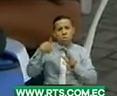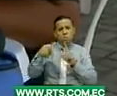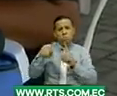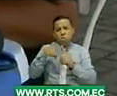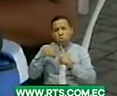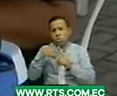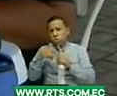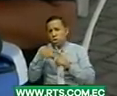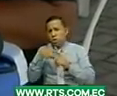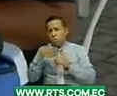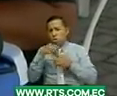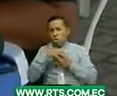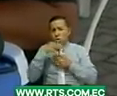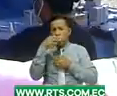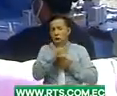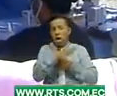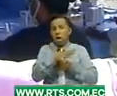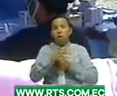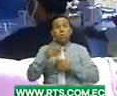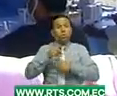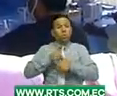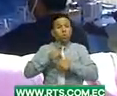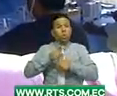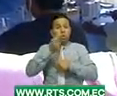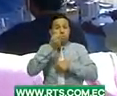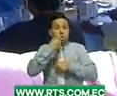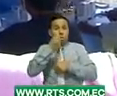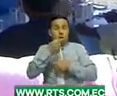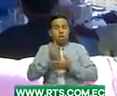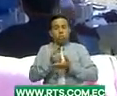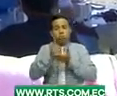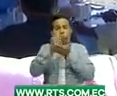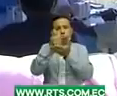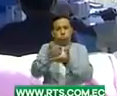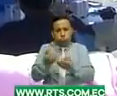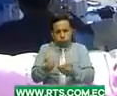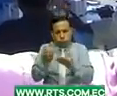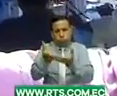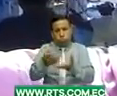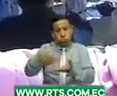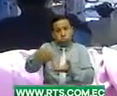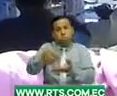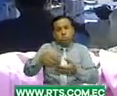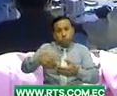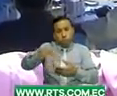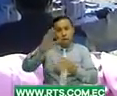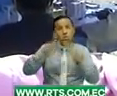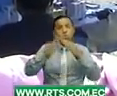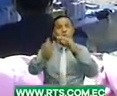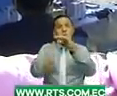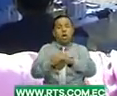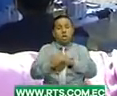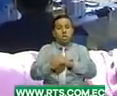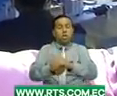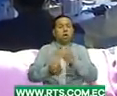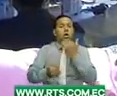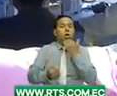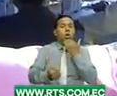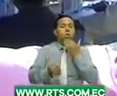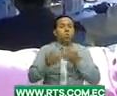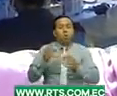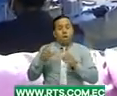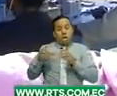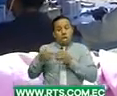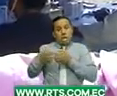coronavirus. Los médicos le entregan la medicina y se realiza un seguimiento, tengo un equipo que realiza seguimientos, ya sea telefónicos o